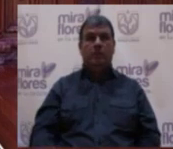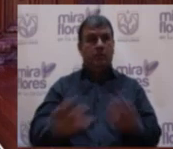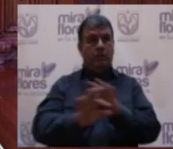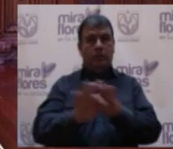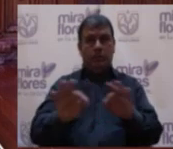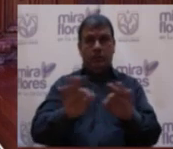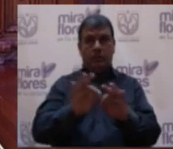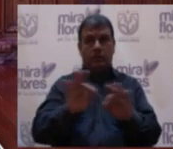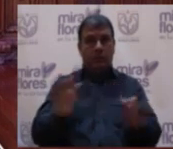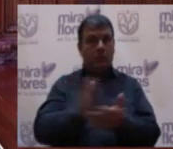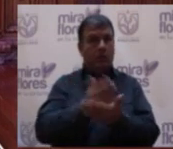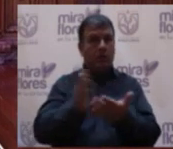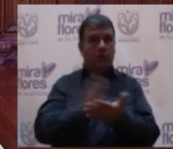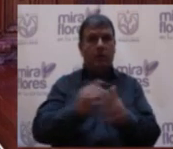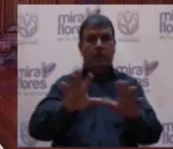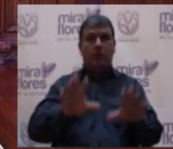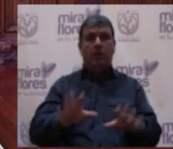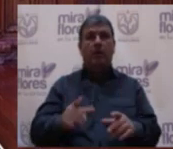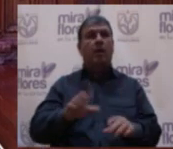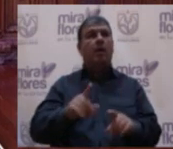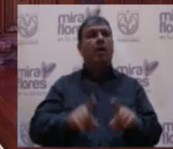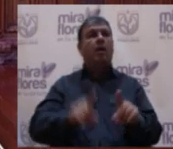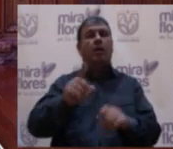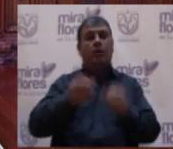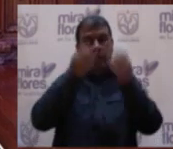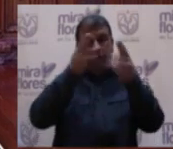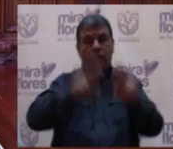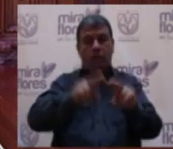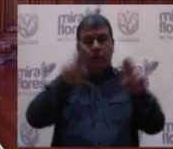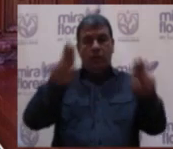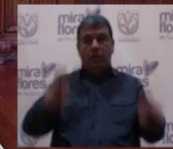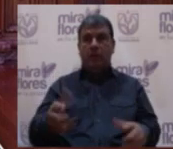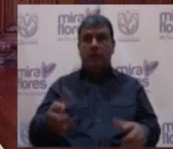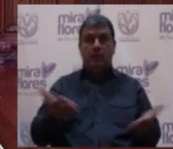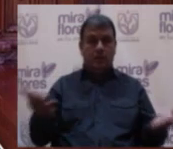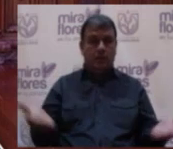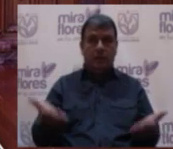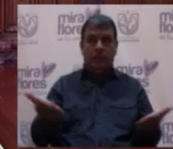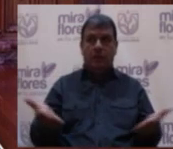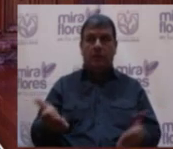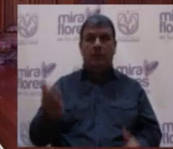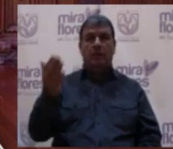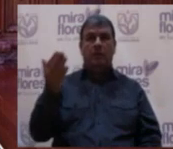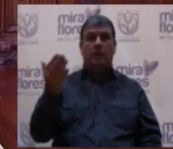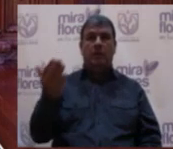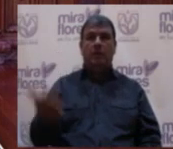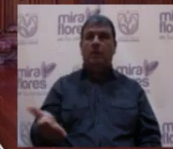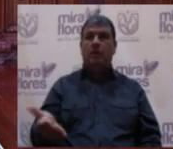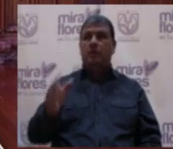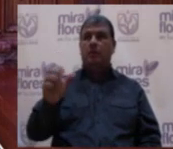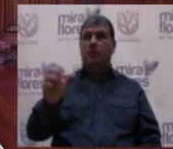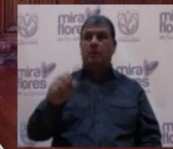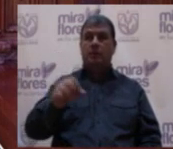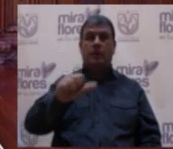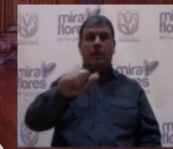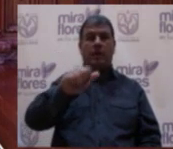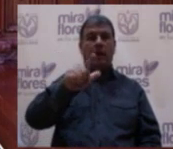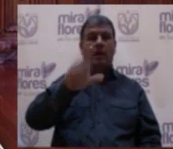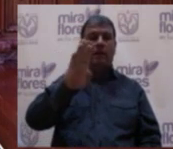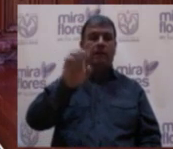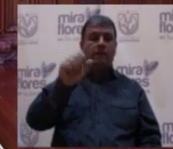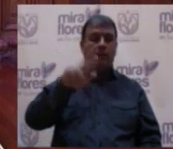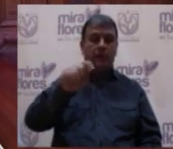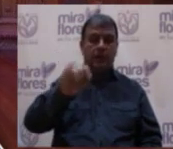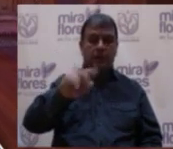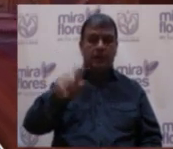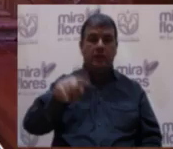Ningún pedido por escrito. Tampoco tenemos pedido por escrito. ¿Algún informe en mesa, en sala? ¿Alguien que quiera hacer un informe? Sí, señor de Alberti, tiene usted